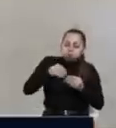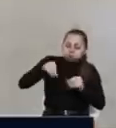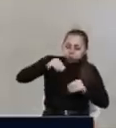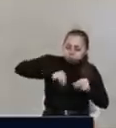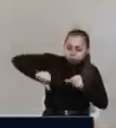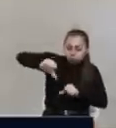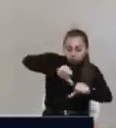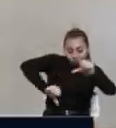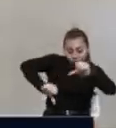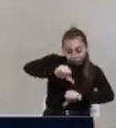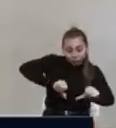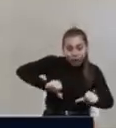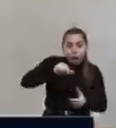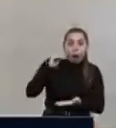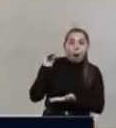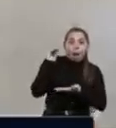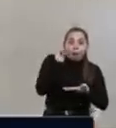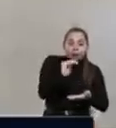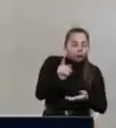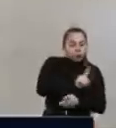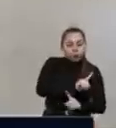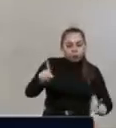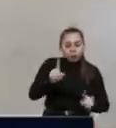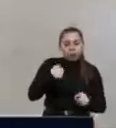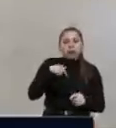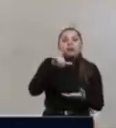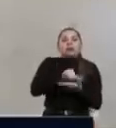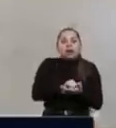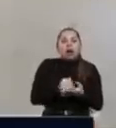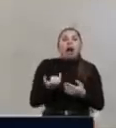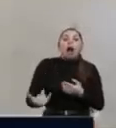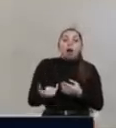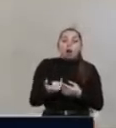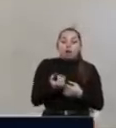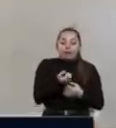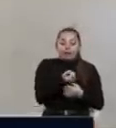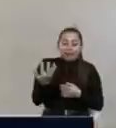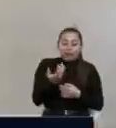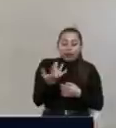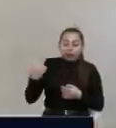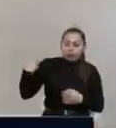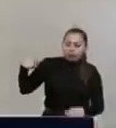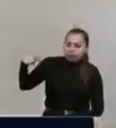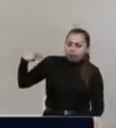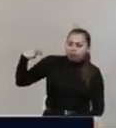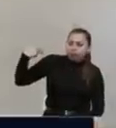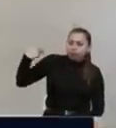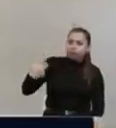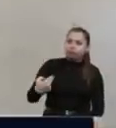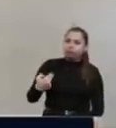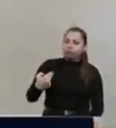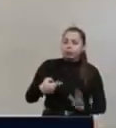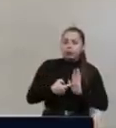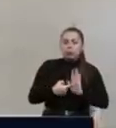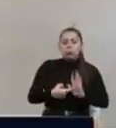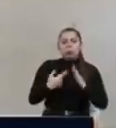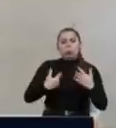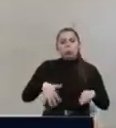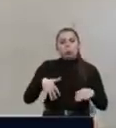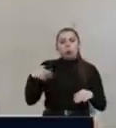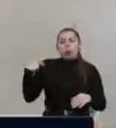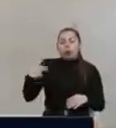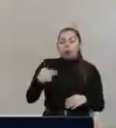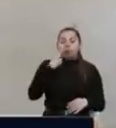Y se han registrado cifras realmente históricas, en algunos